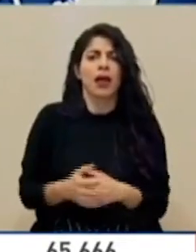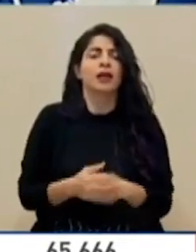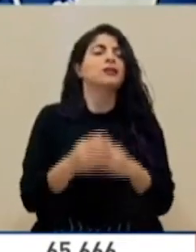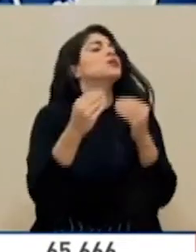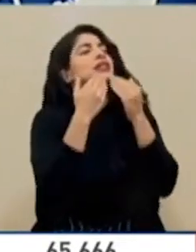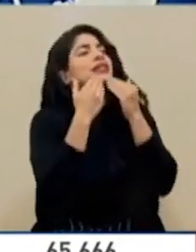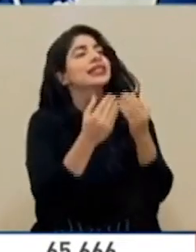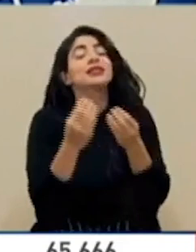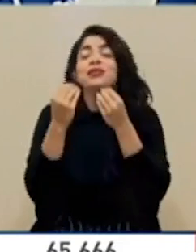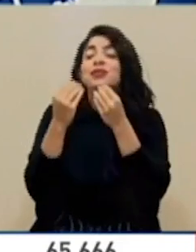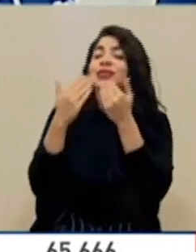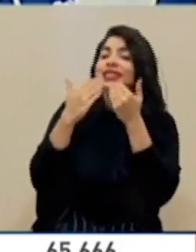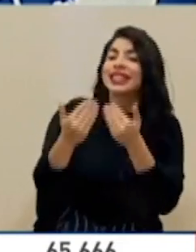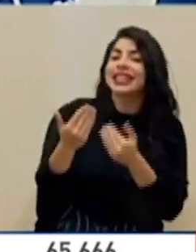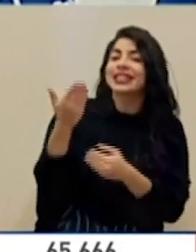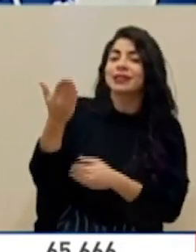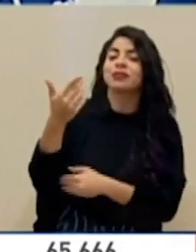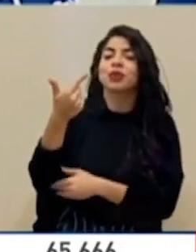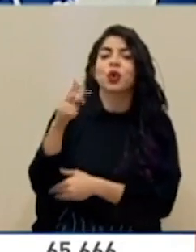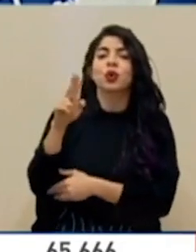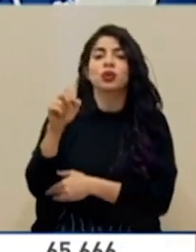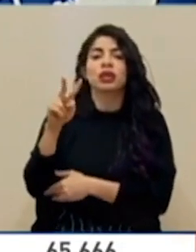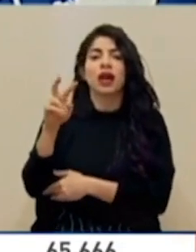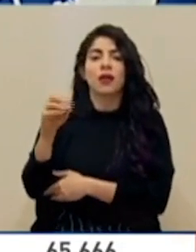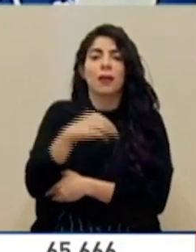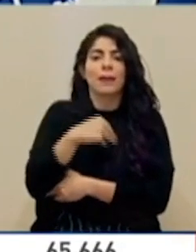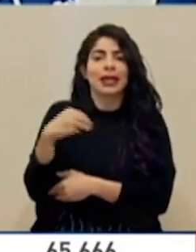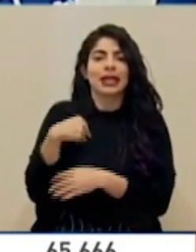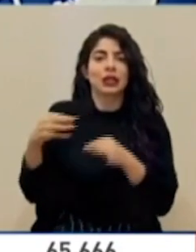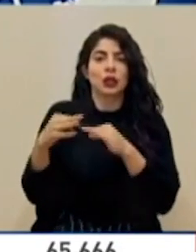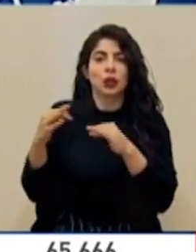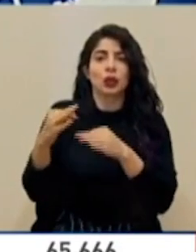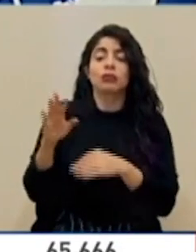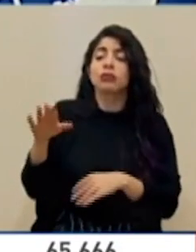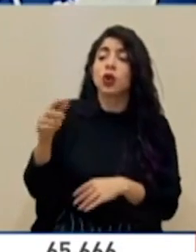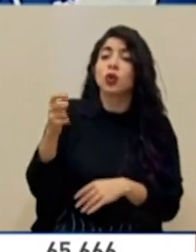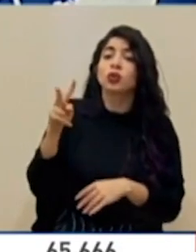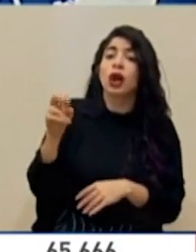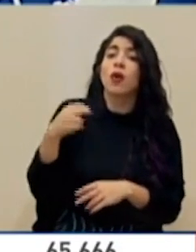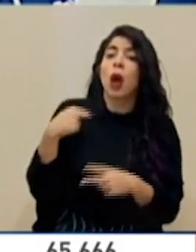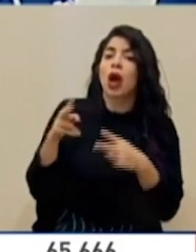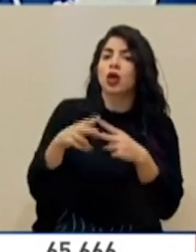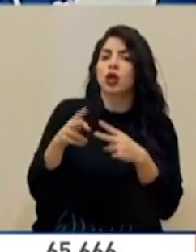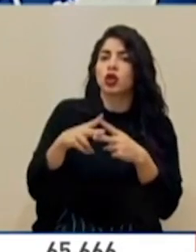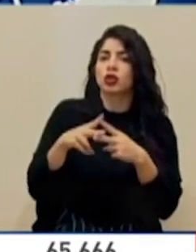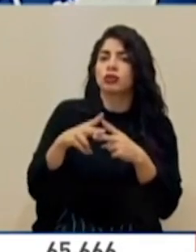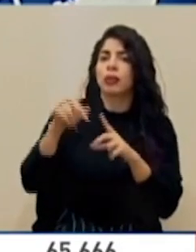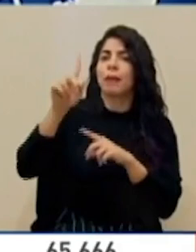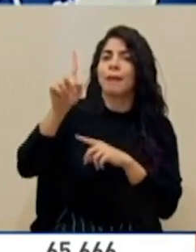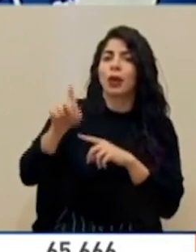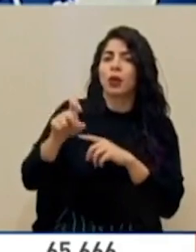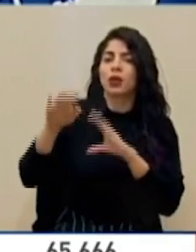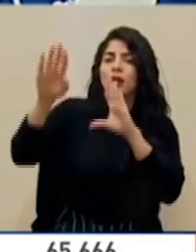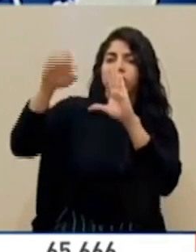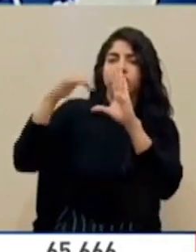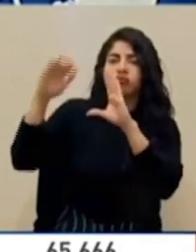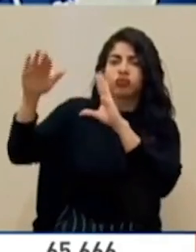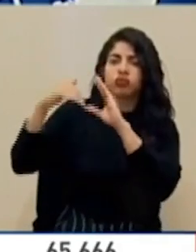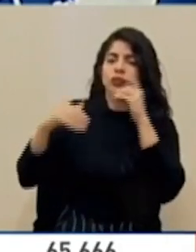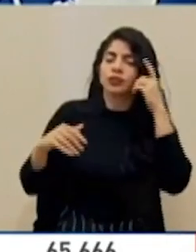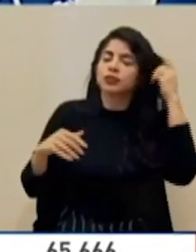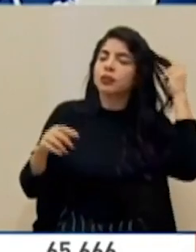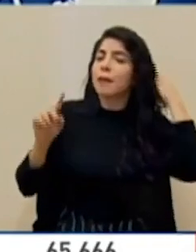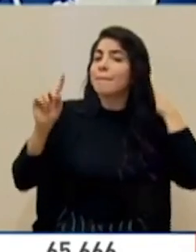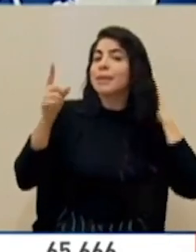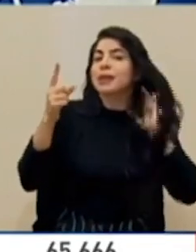gracias a don Gustavo, ministro de Turismo. Don Gustavo, tenemos 2 consultas de medios regionales. La primera